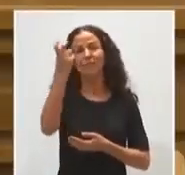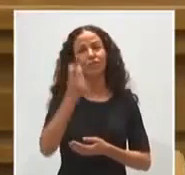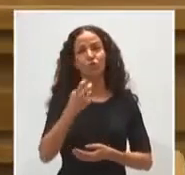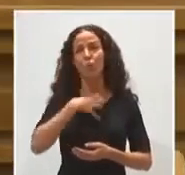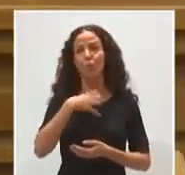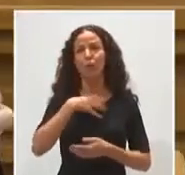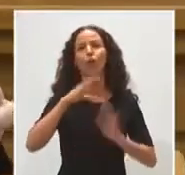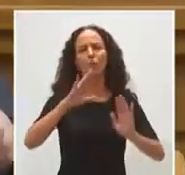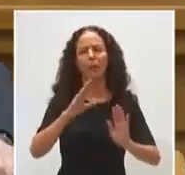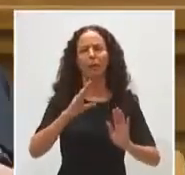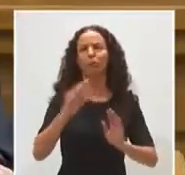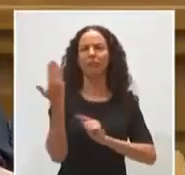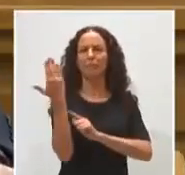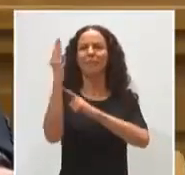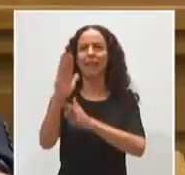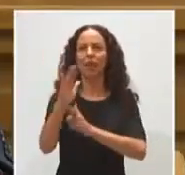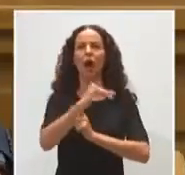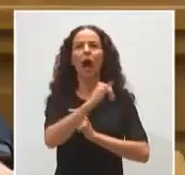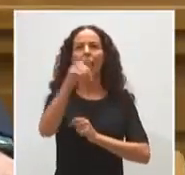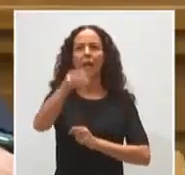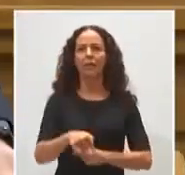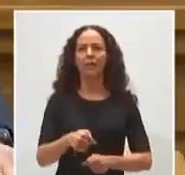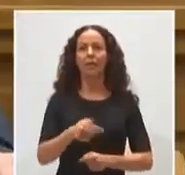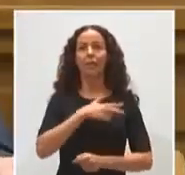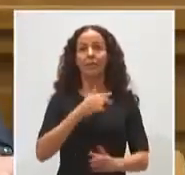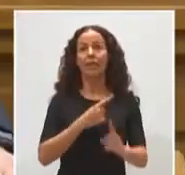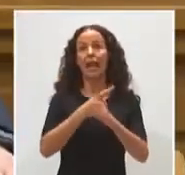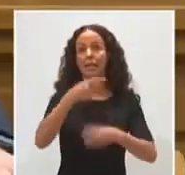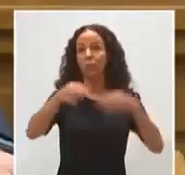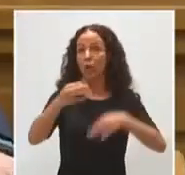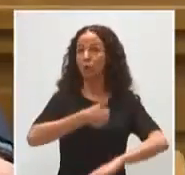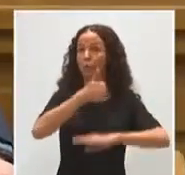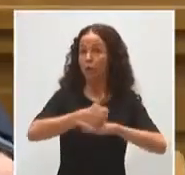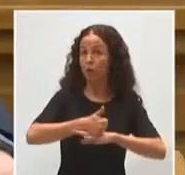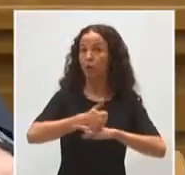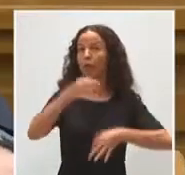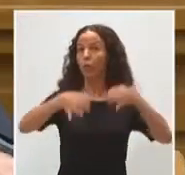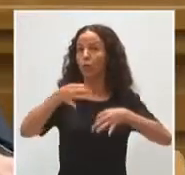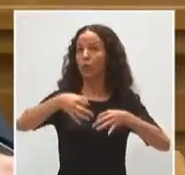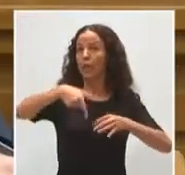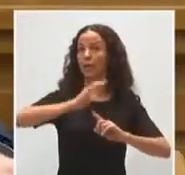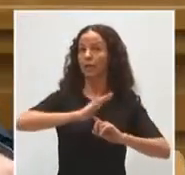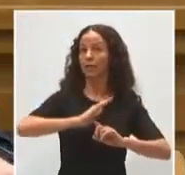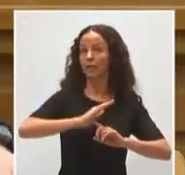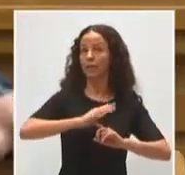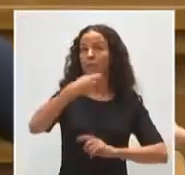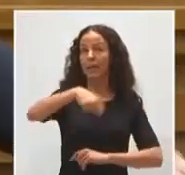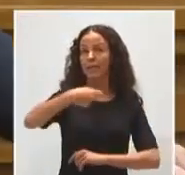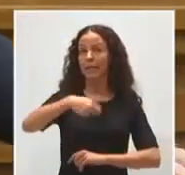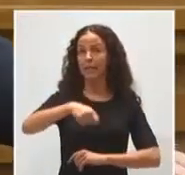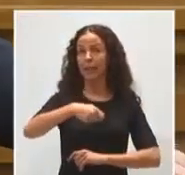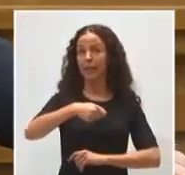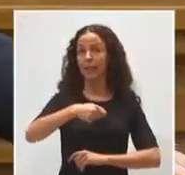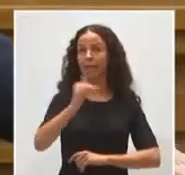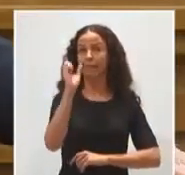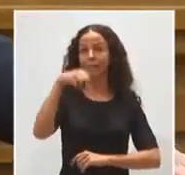representados desde el fiscal del tribunal superior de justicia de castilla-la mancha vicente el consejo consultivo presidente de la fen y